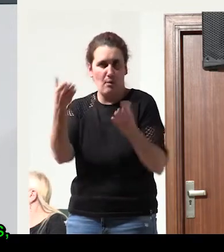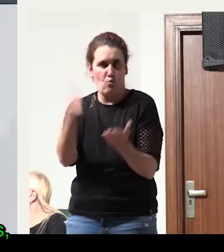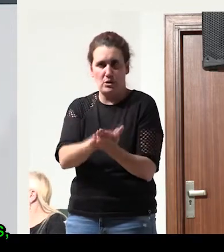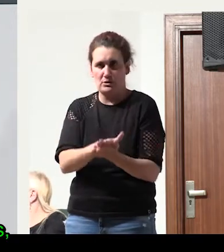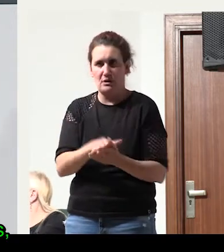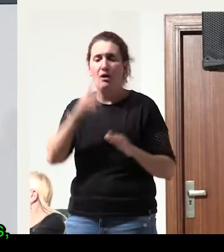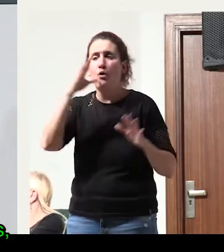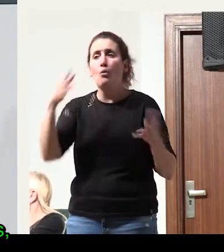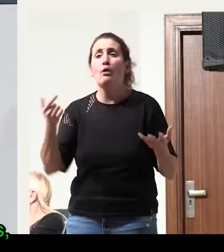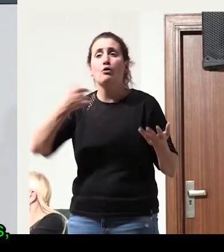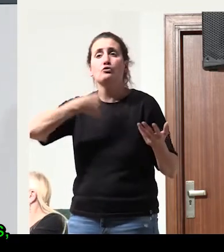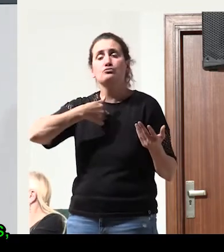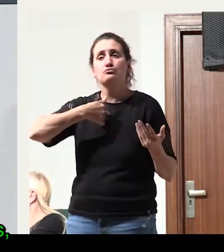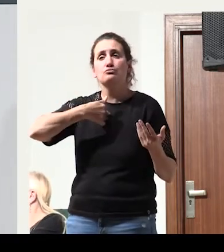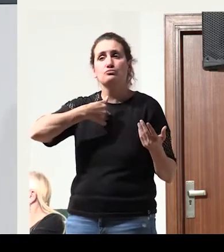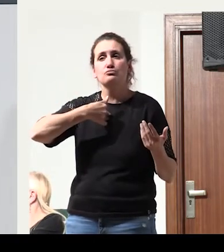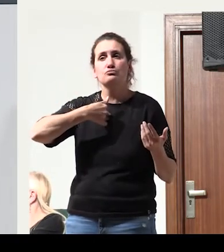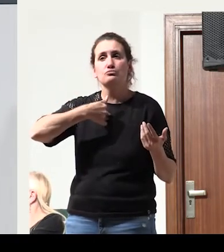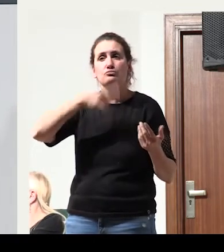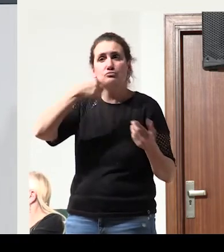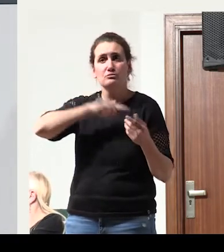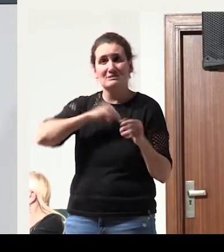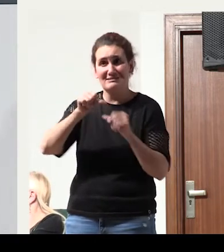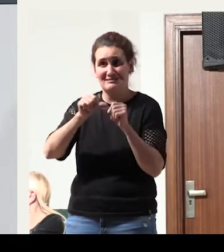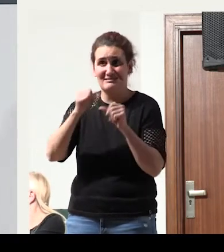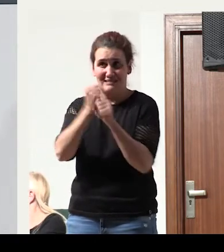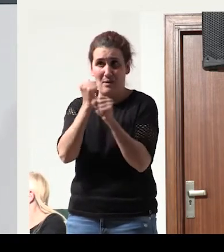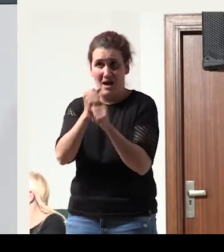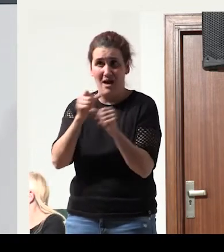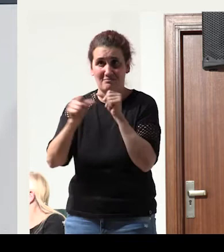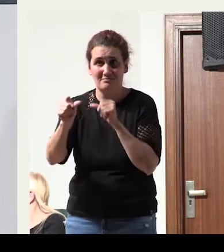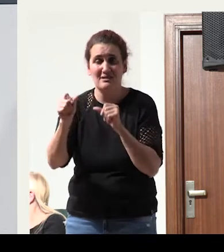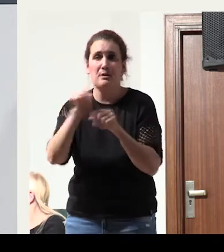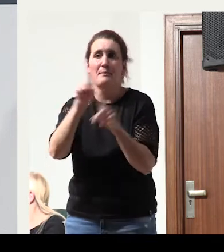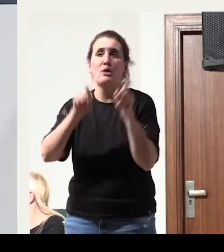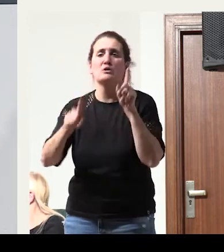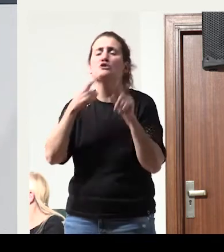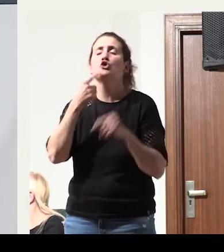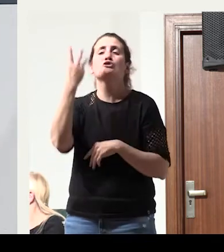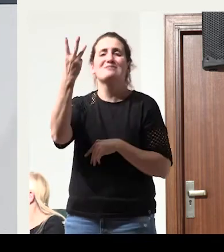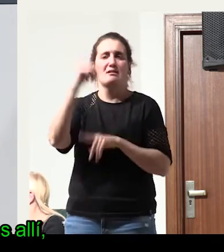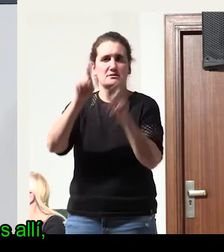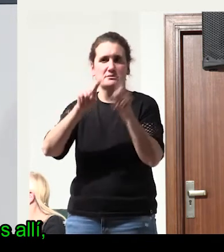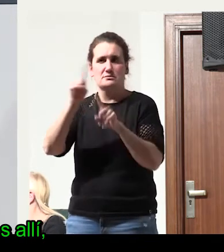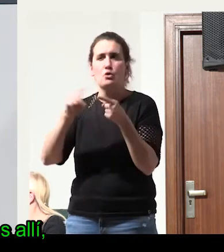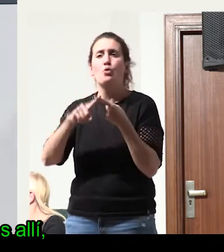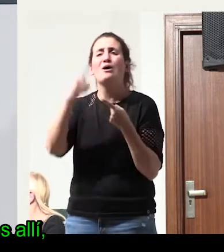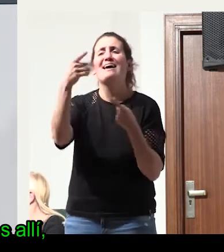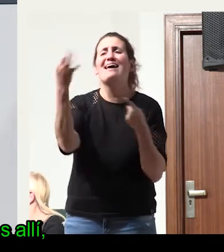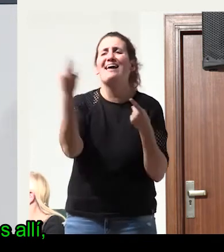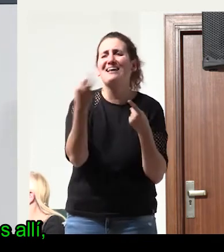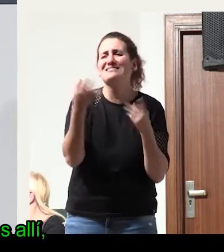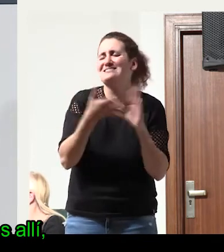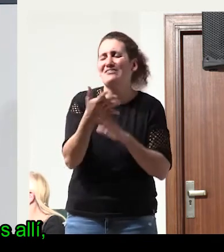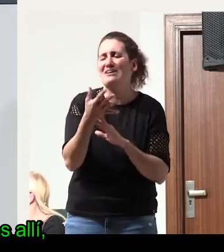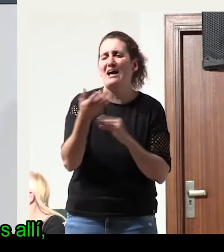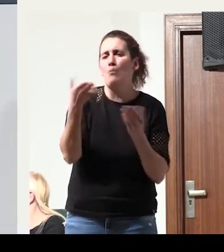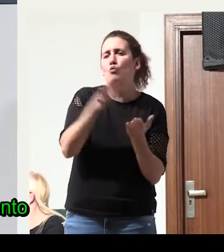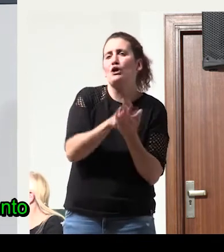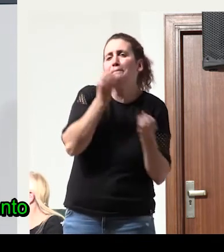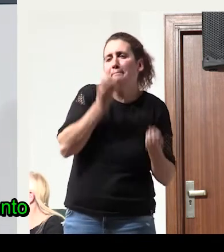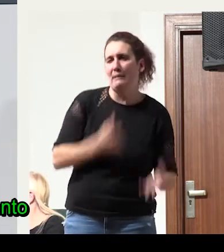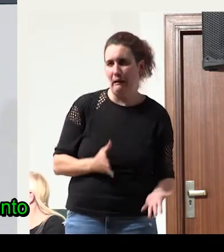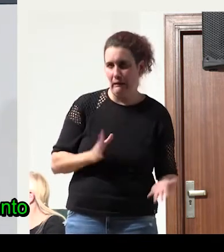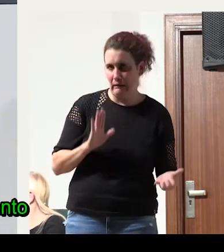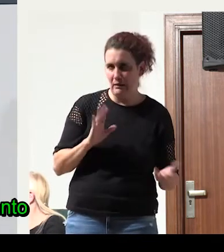lo que hacíamos era trabajar a partir de preguntas, y yo hice 3 preguntas. Una, ¿Qué es morir bien? Para las personas que estábamos allí.